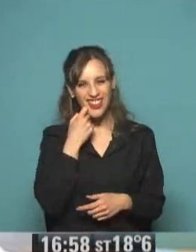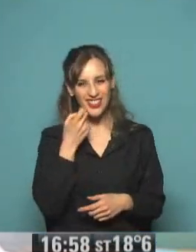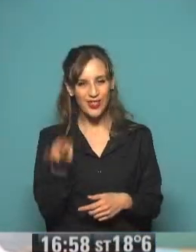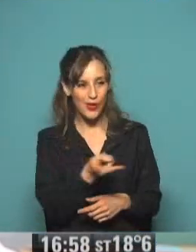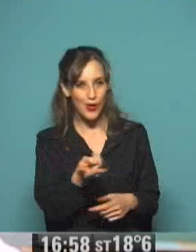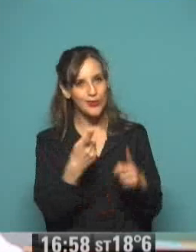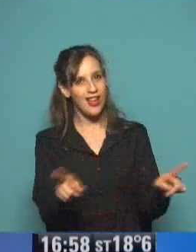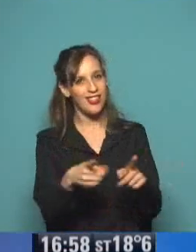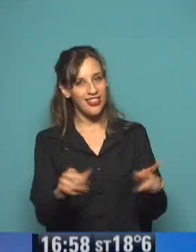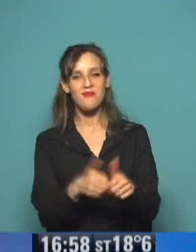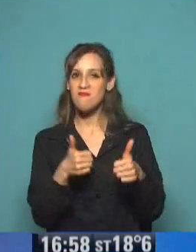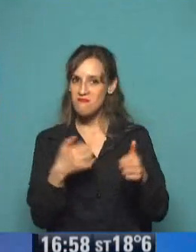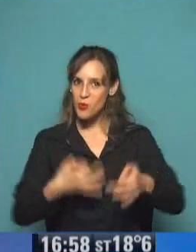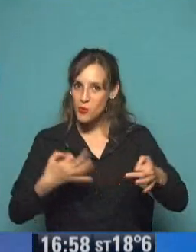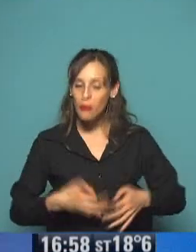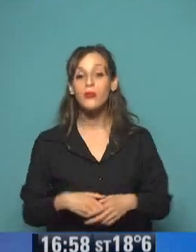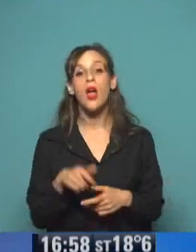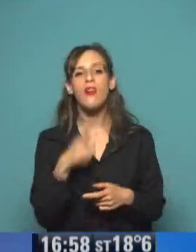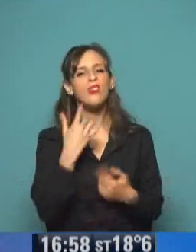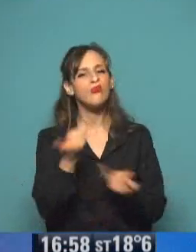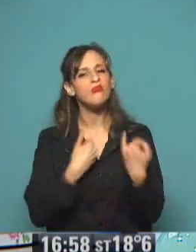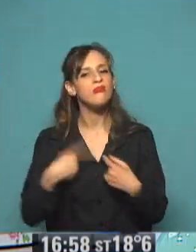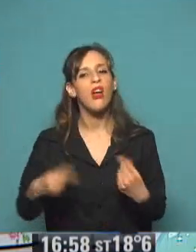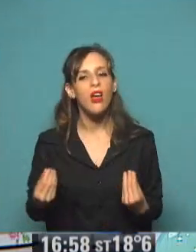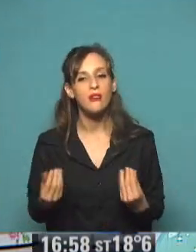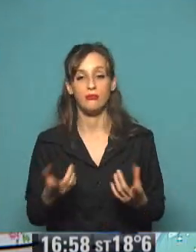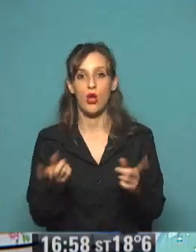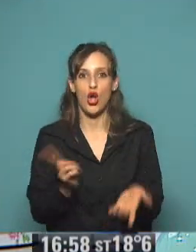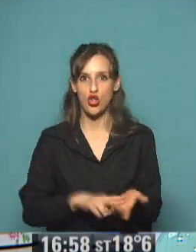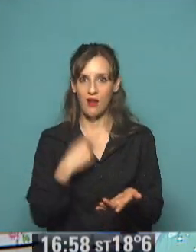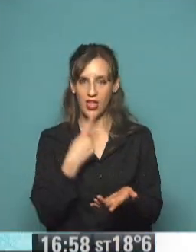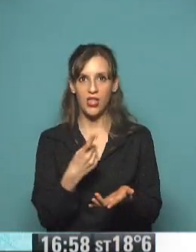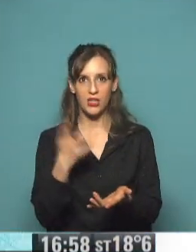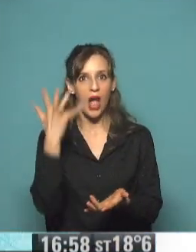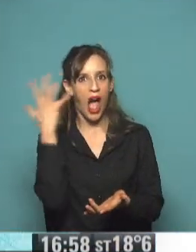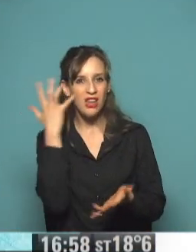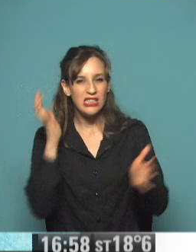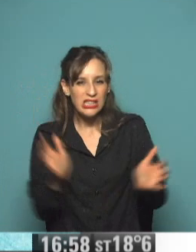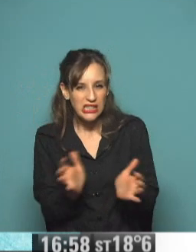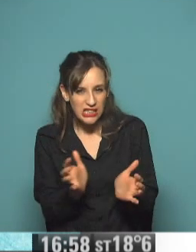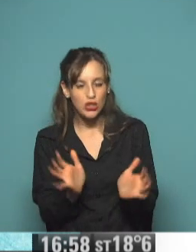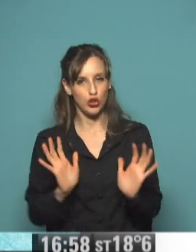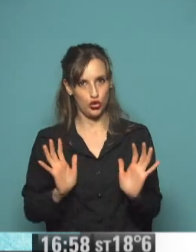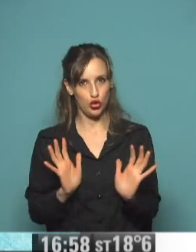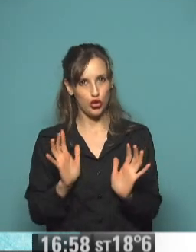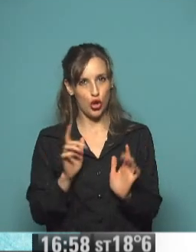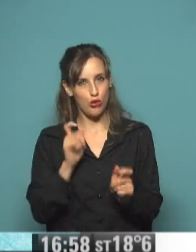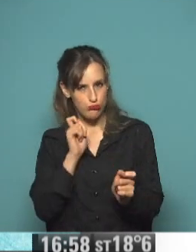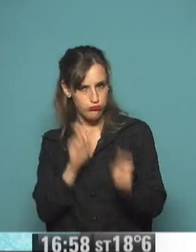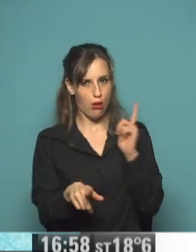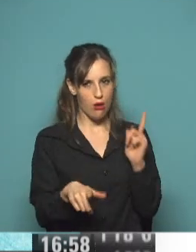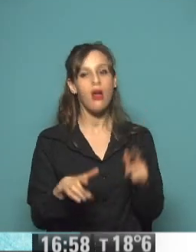muy bien. ¿Y ahí qué datos tenemos? ¿Qué nos cuenta? Bueno, repite que es chiquito, que es audaz. Eso pero lo vuelve nos cuenta, a decir. Por ejemplo, lo que come, que